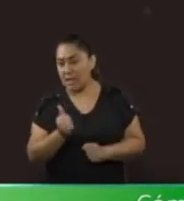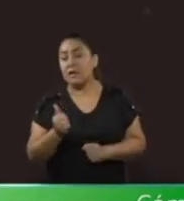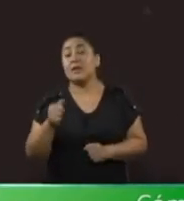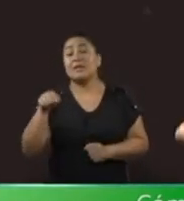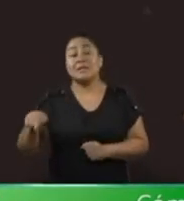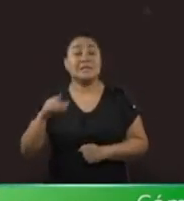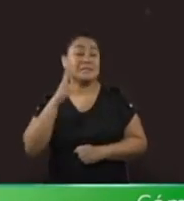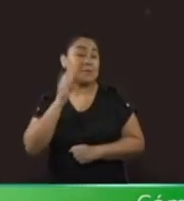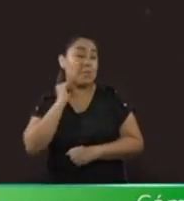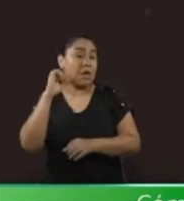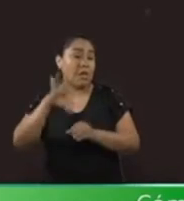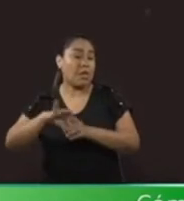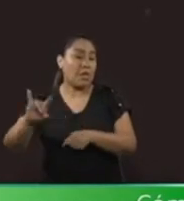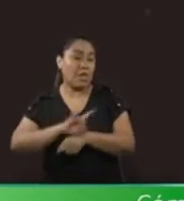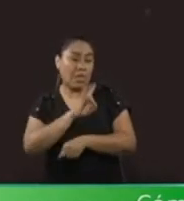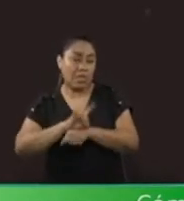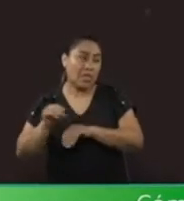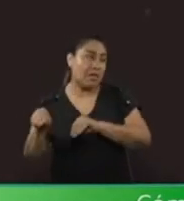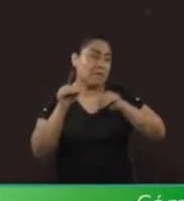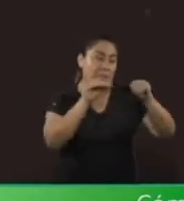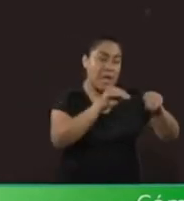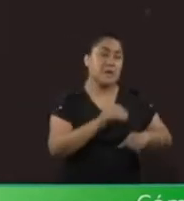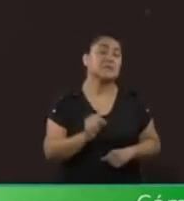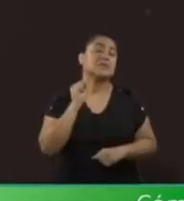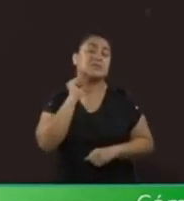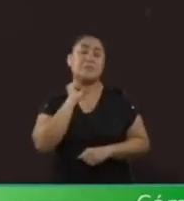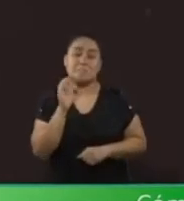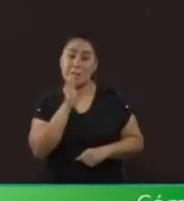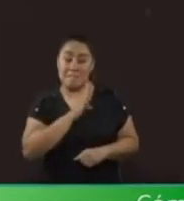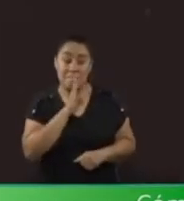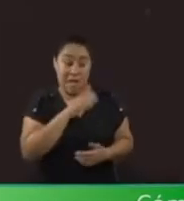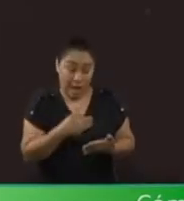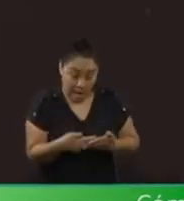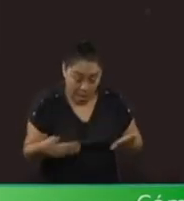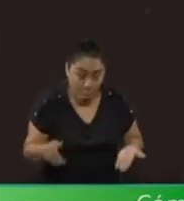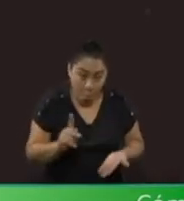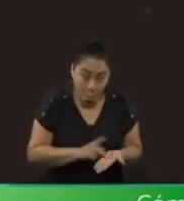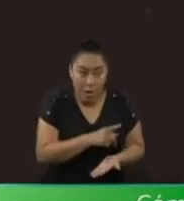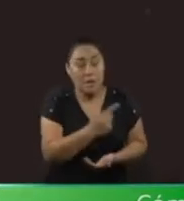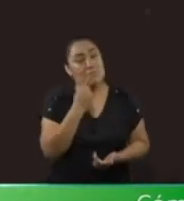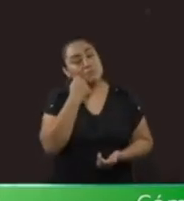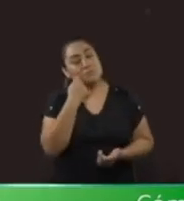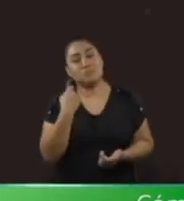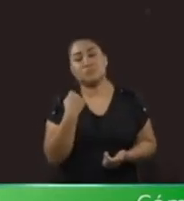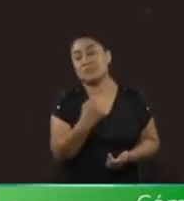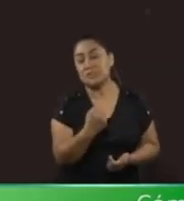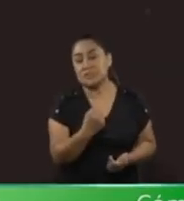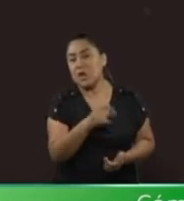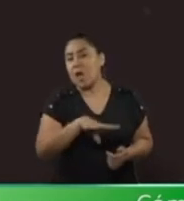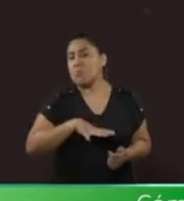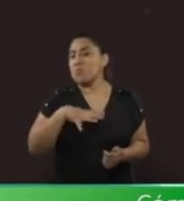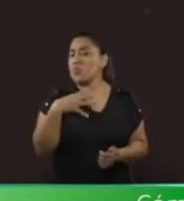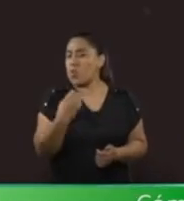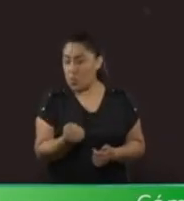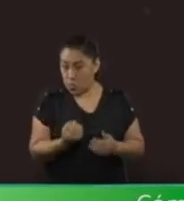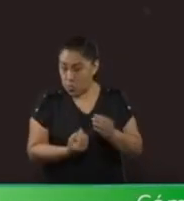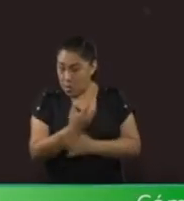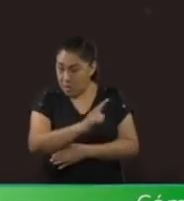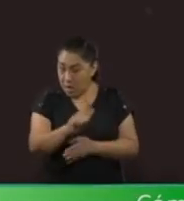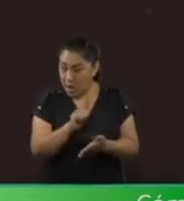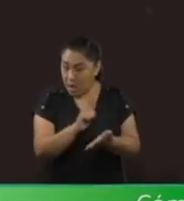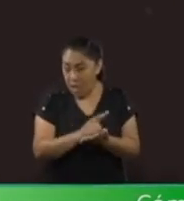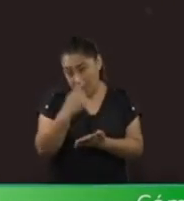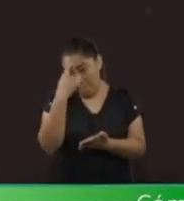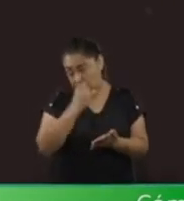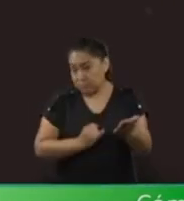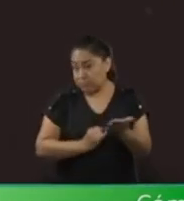Cámara, impusieron una votación en el Senado y el día de hoy intentan nuevamente imponer su constitucionalismo abusivo con la reforma para consumar